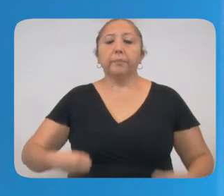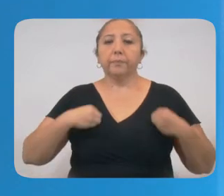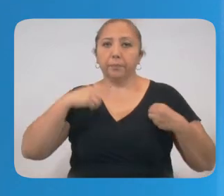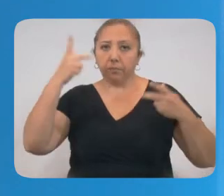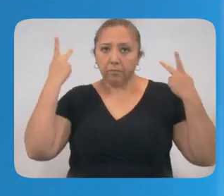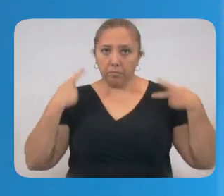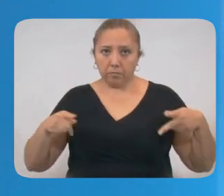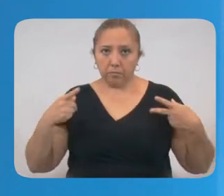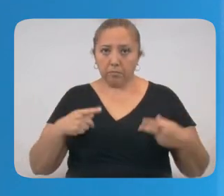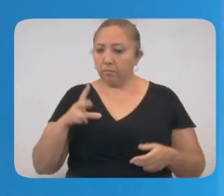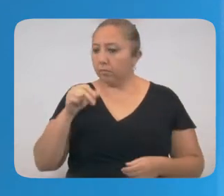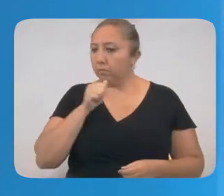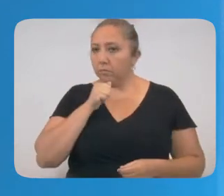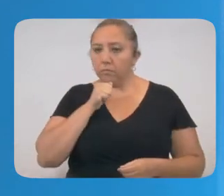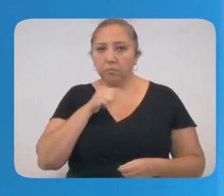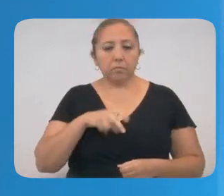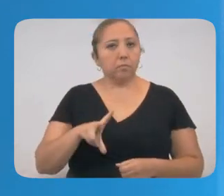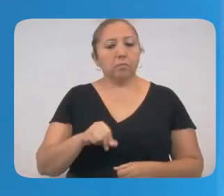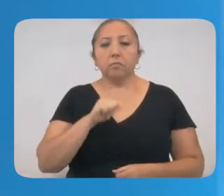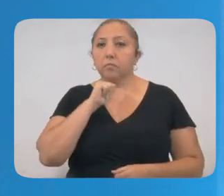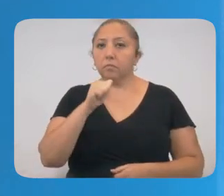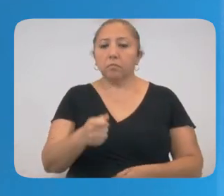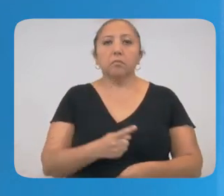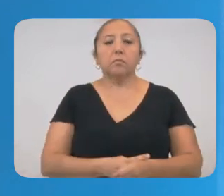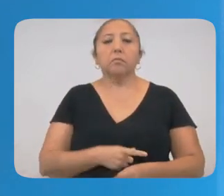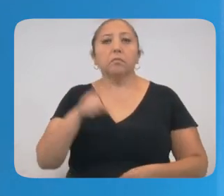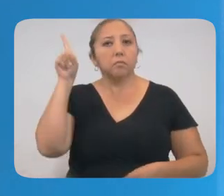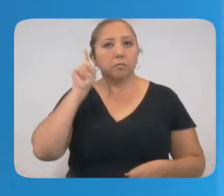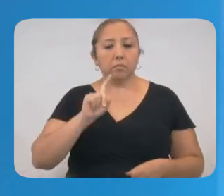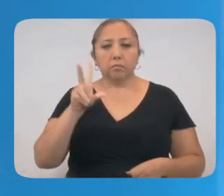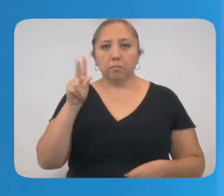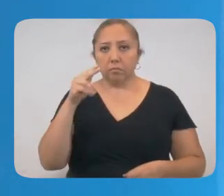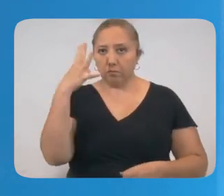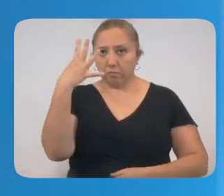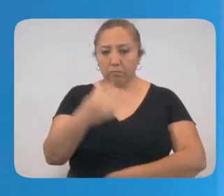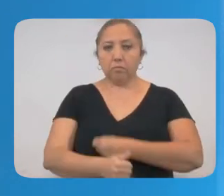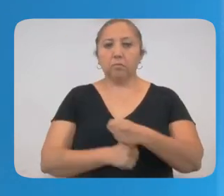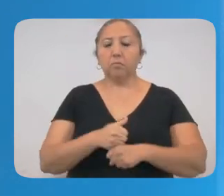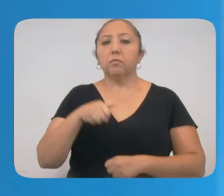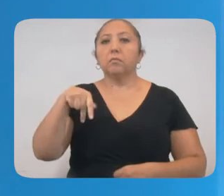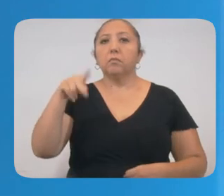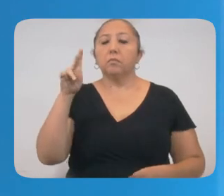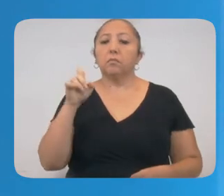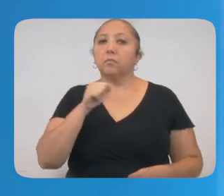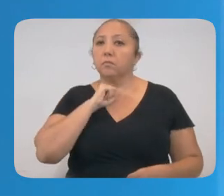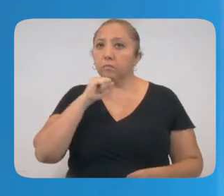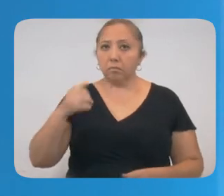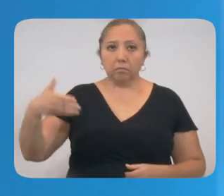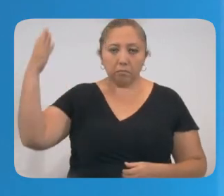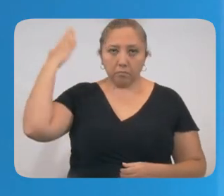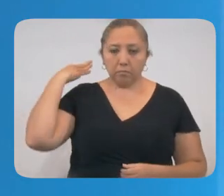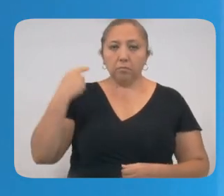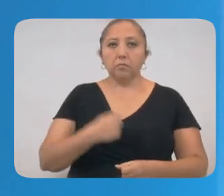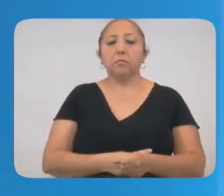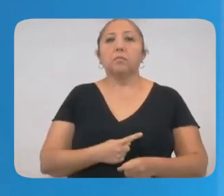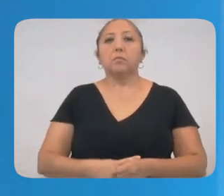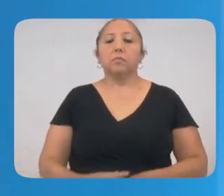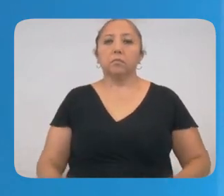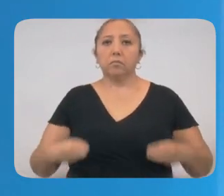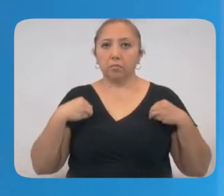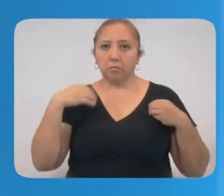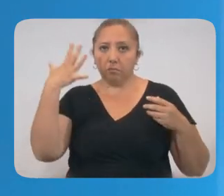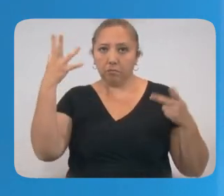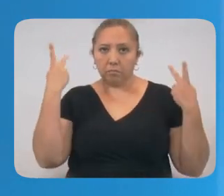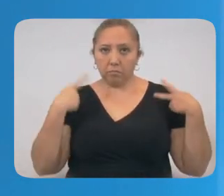no presenta síntomas. Mujer de 84 años de Aquil, sin antecedentes de enfermedades. Vivía con 5